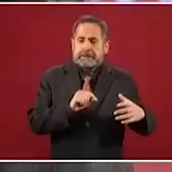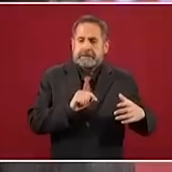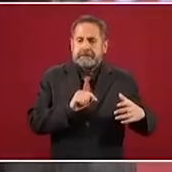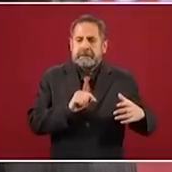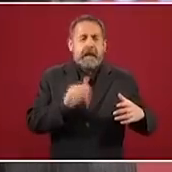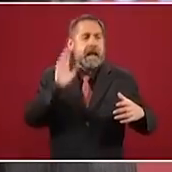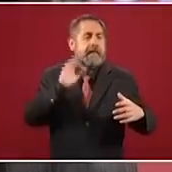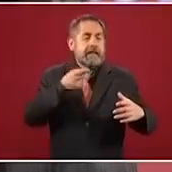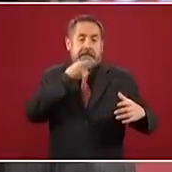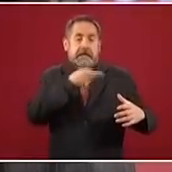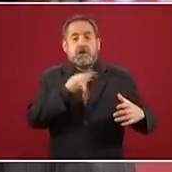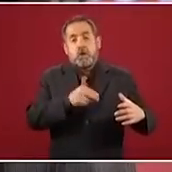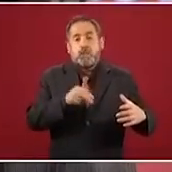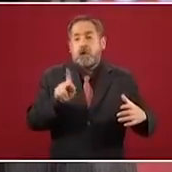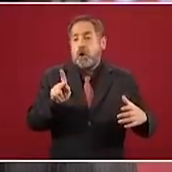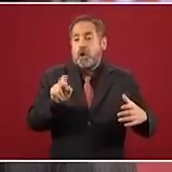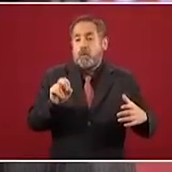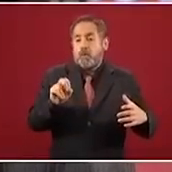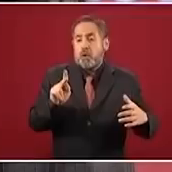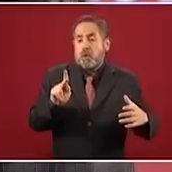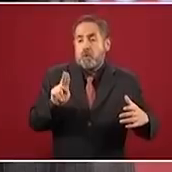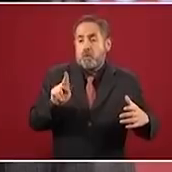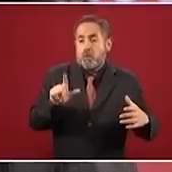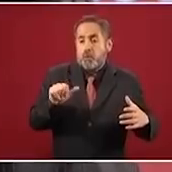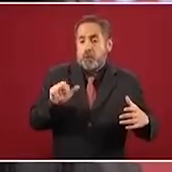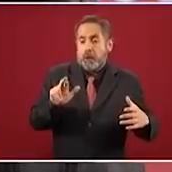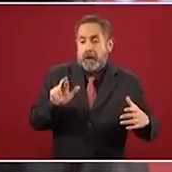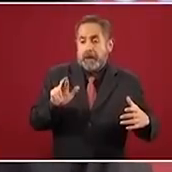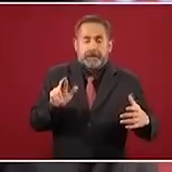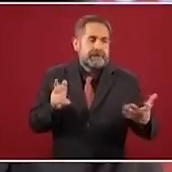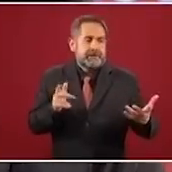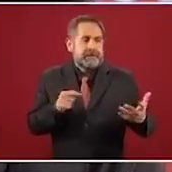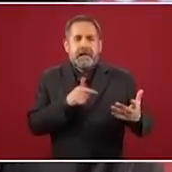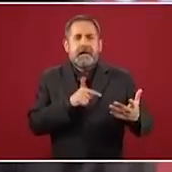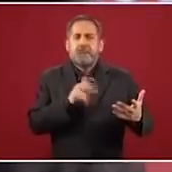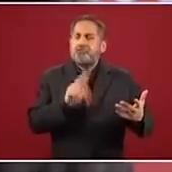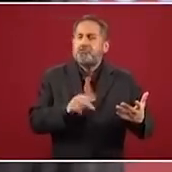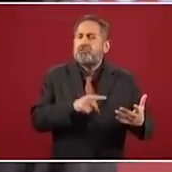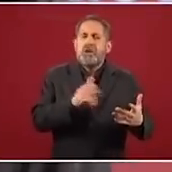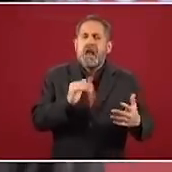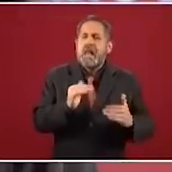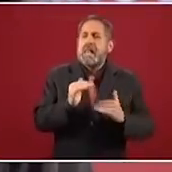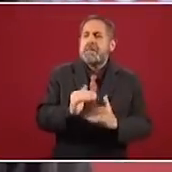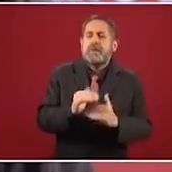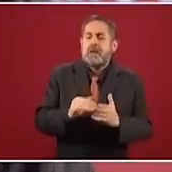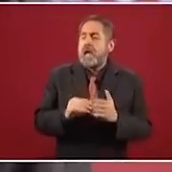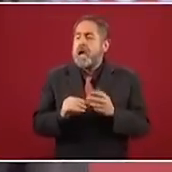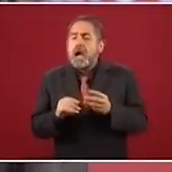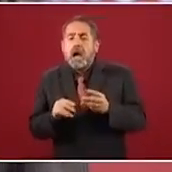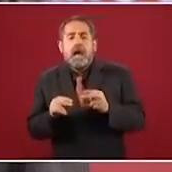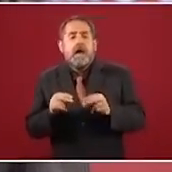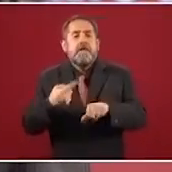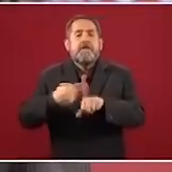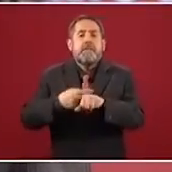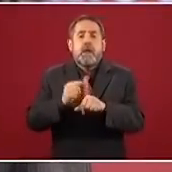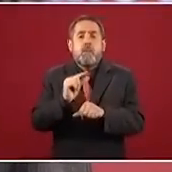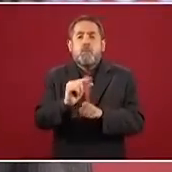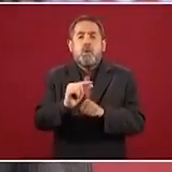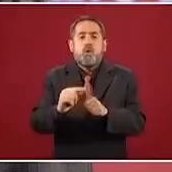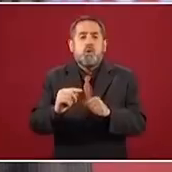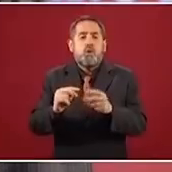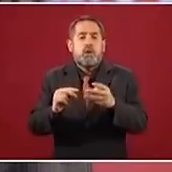que le llamaban popular, que estaba limitado a un cuadro básico.